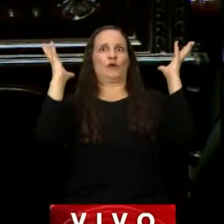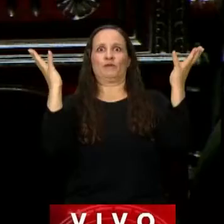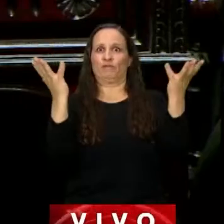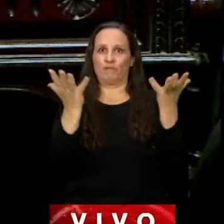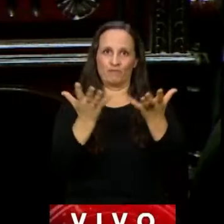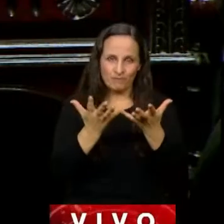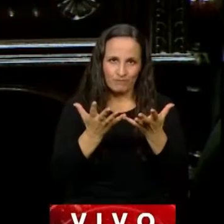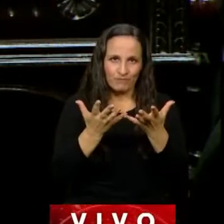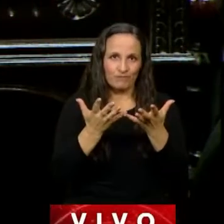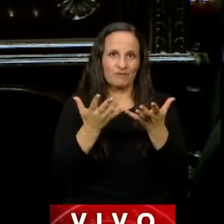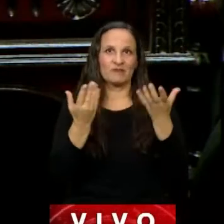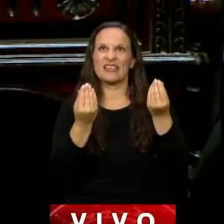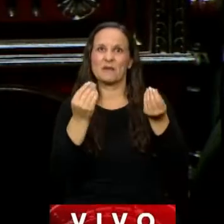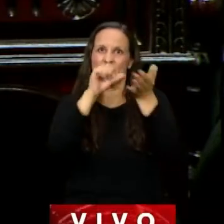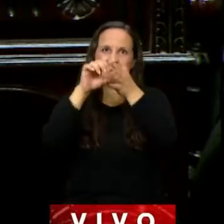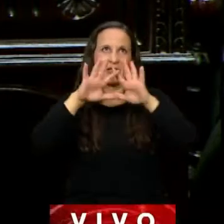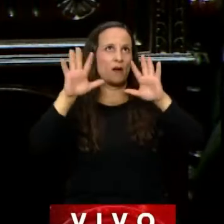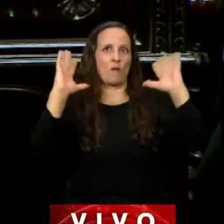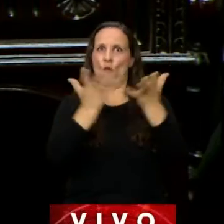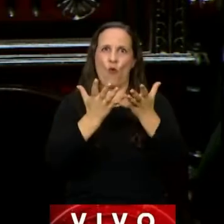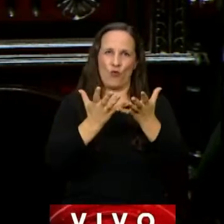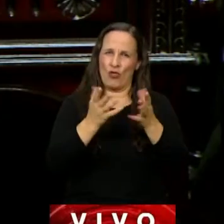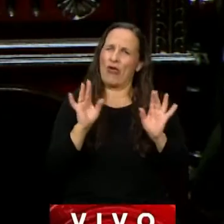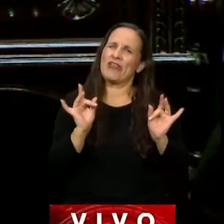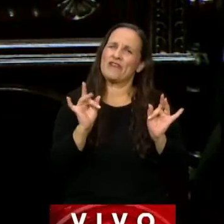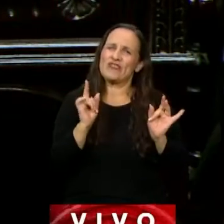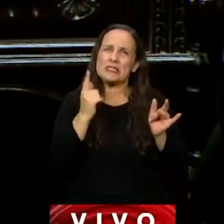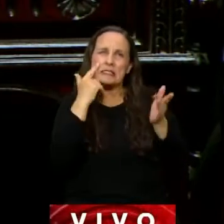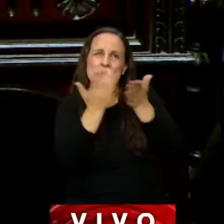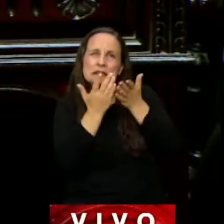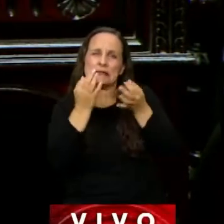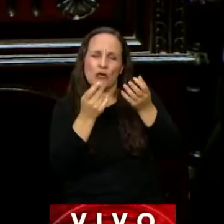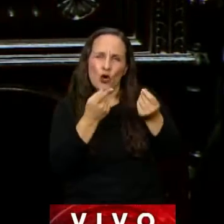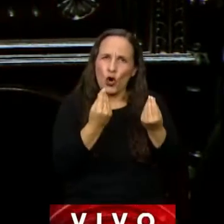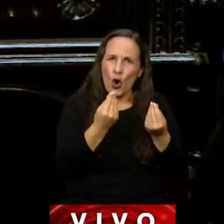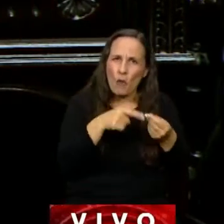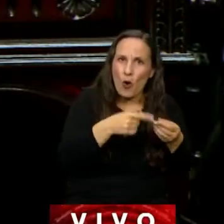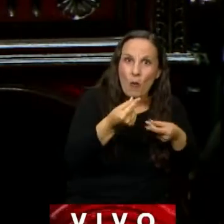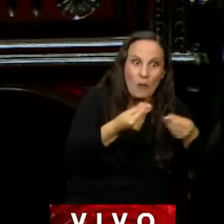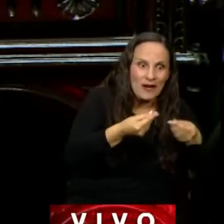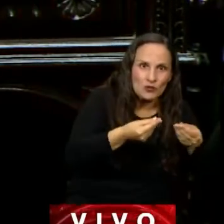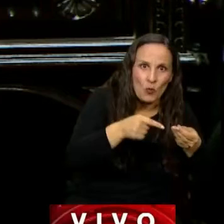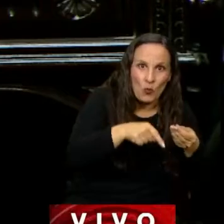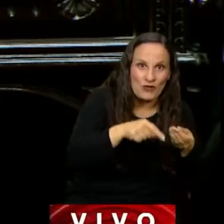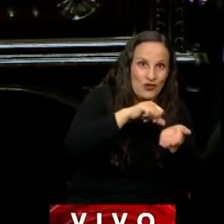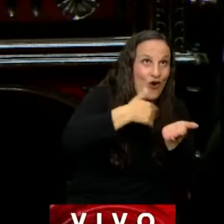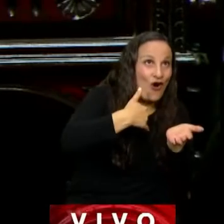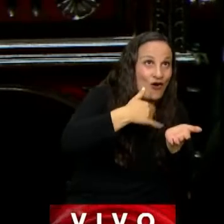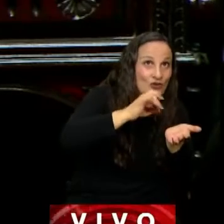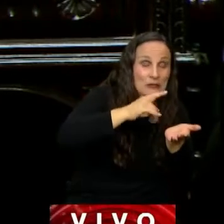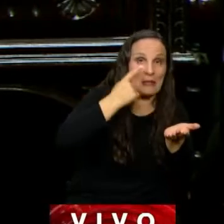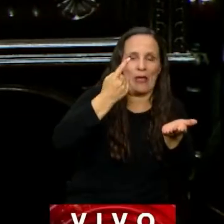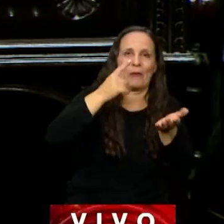lo que está sucediendo en el mundo. Es muy difícil analizar un presupuesto en un país sin ponerlo en contexto.